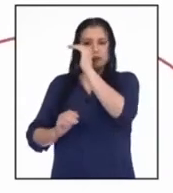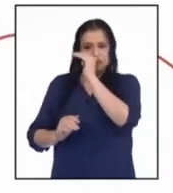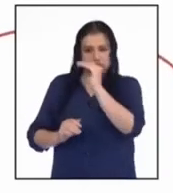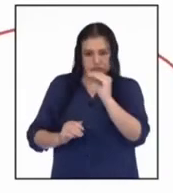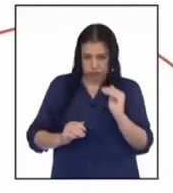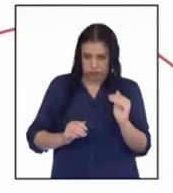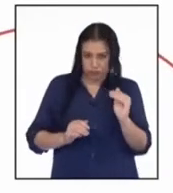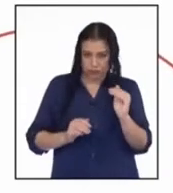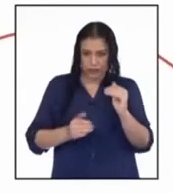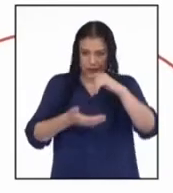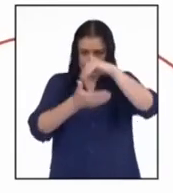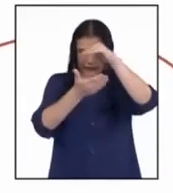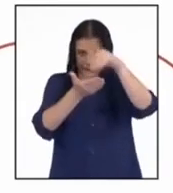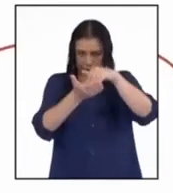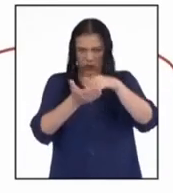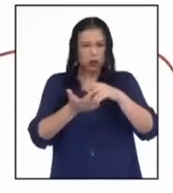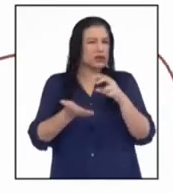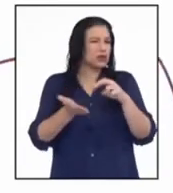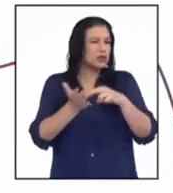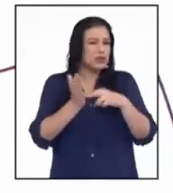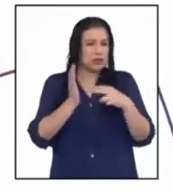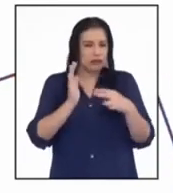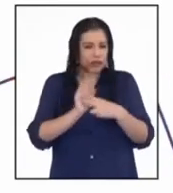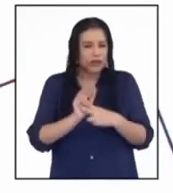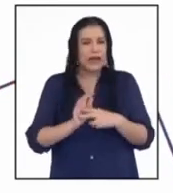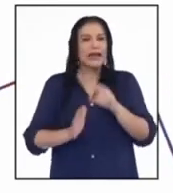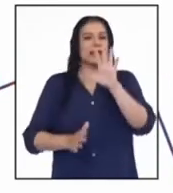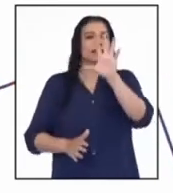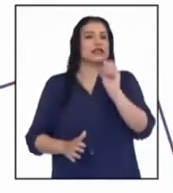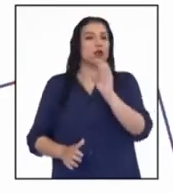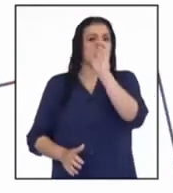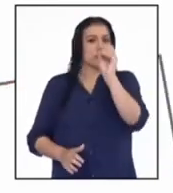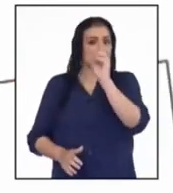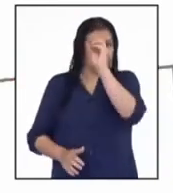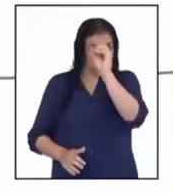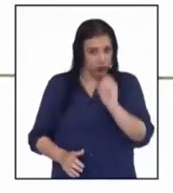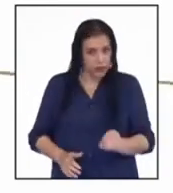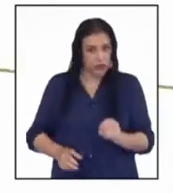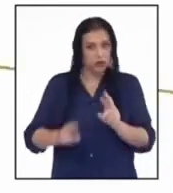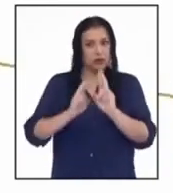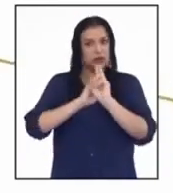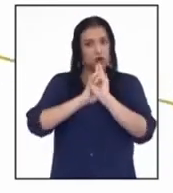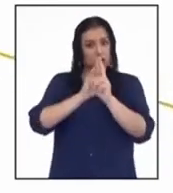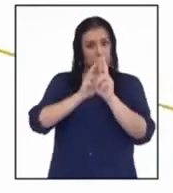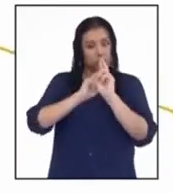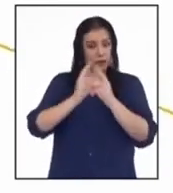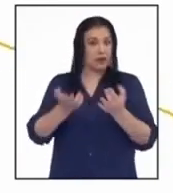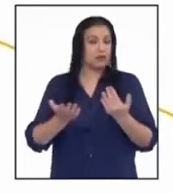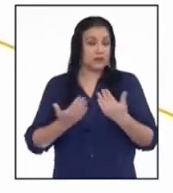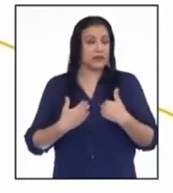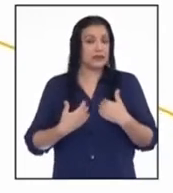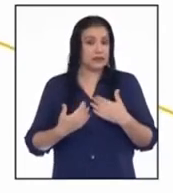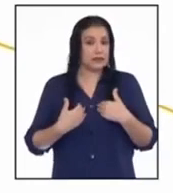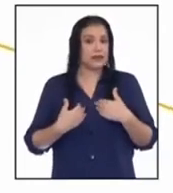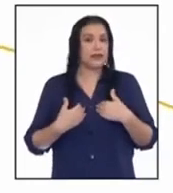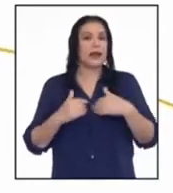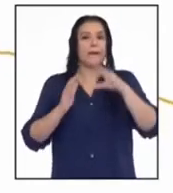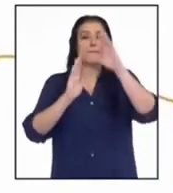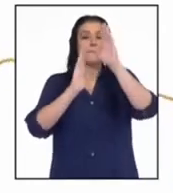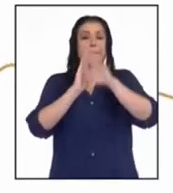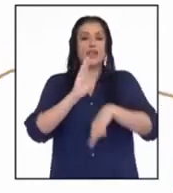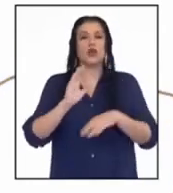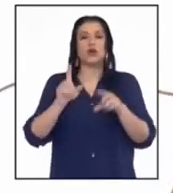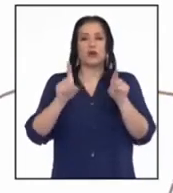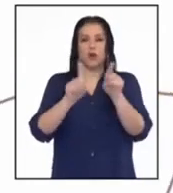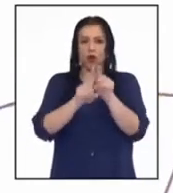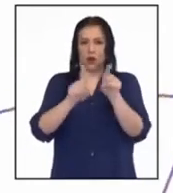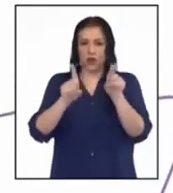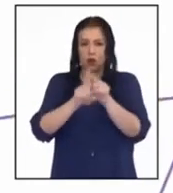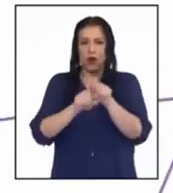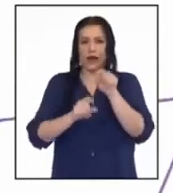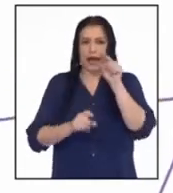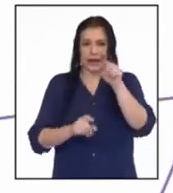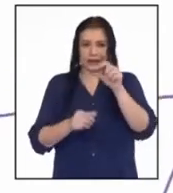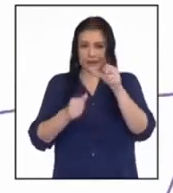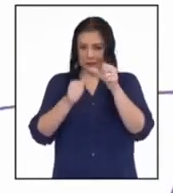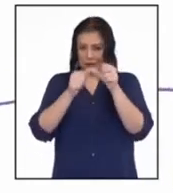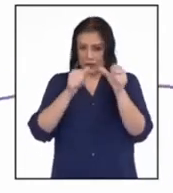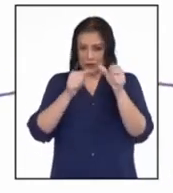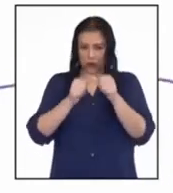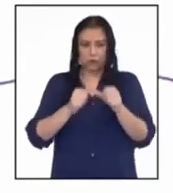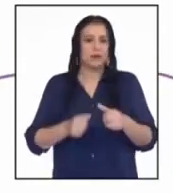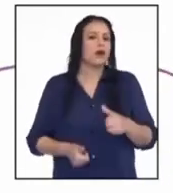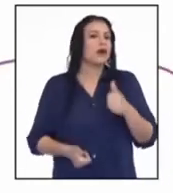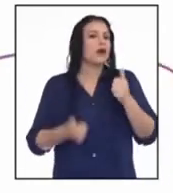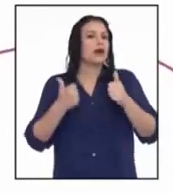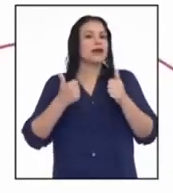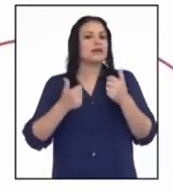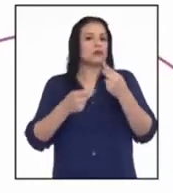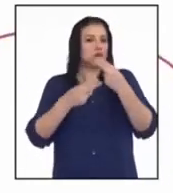decreciente. Eso significa que el 50% de los resultados obtenidos es menor o igual a dicho número,